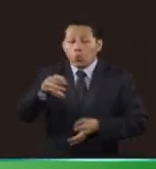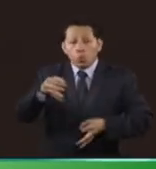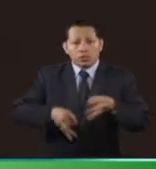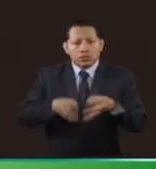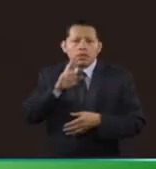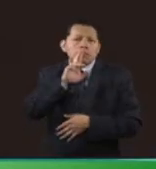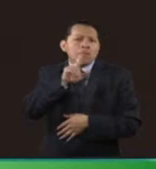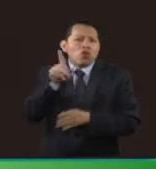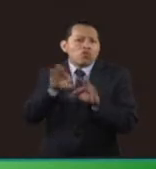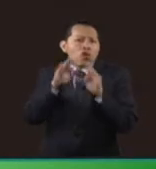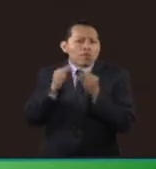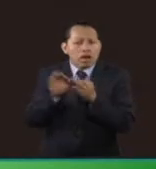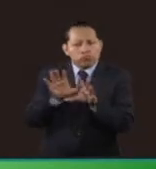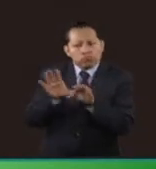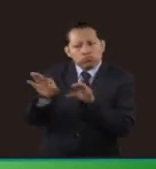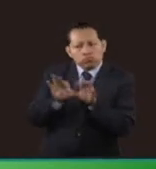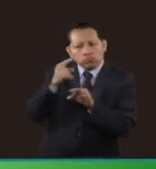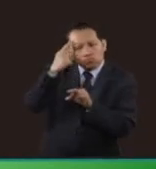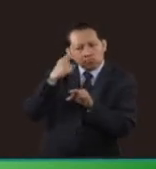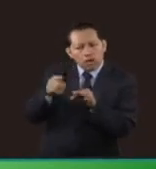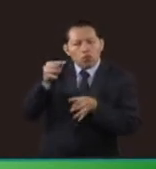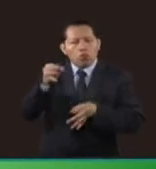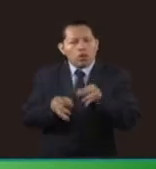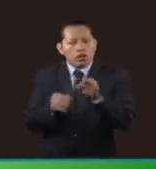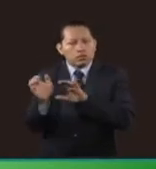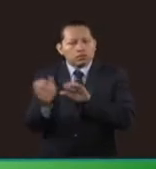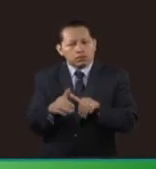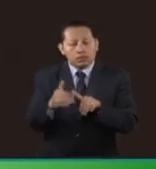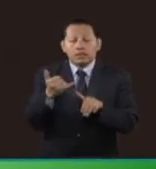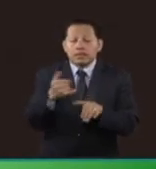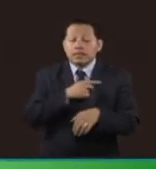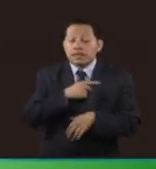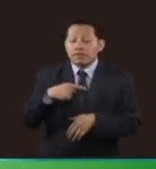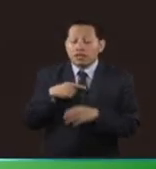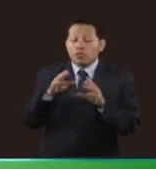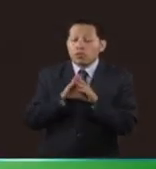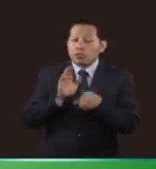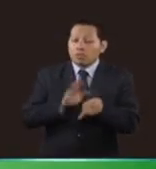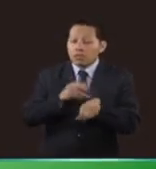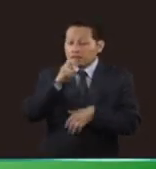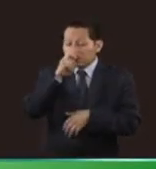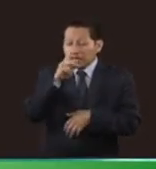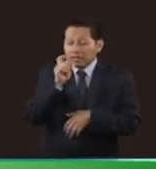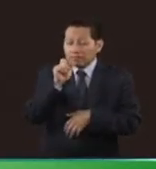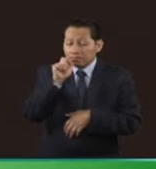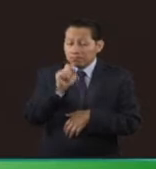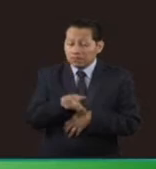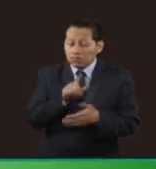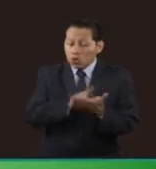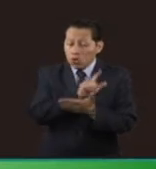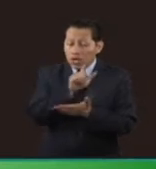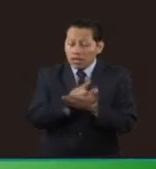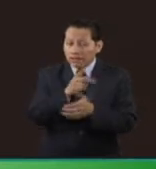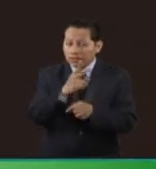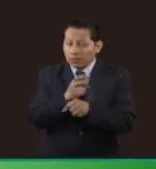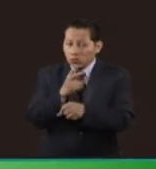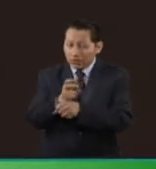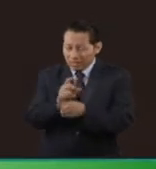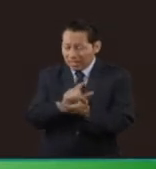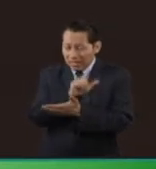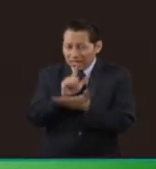selección de personas juzgadoras y debieron haber endurecido en estas leyes secundarias